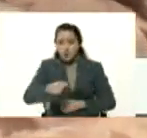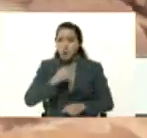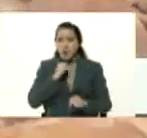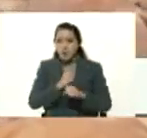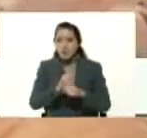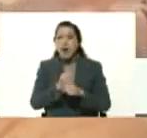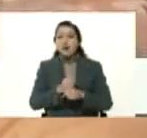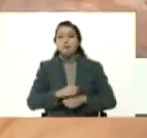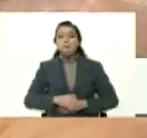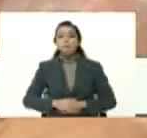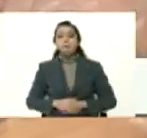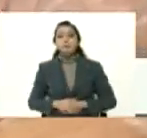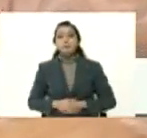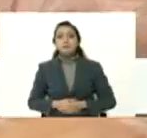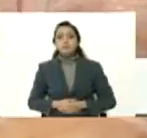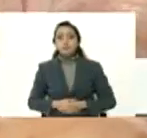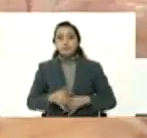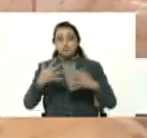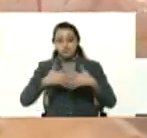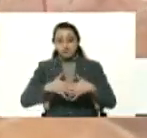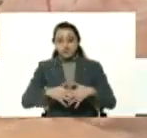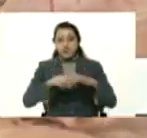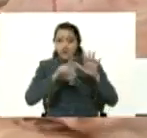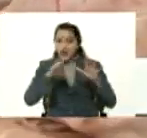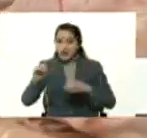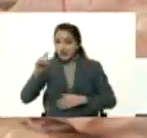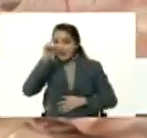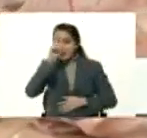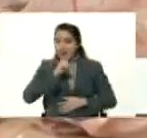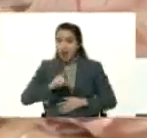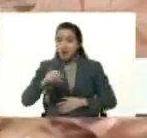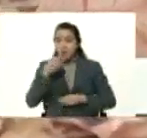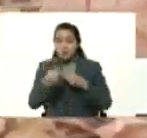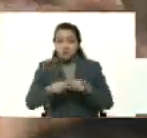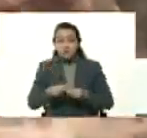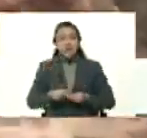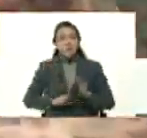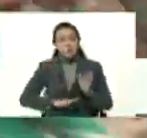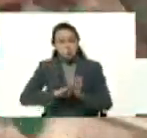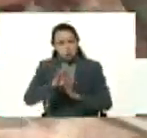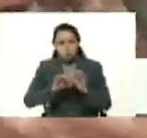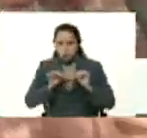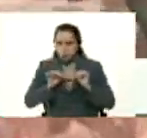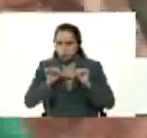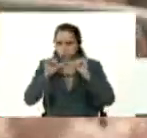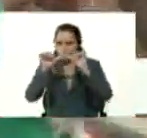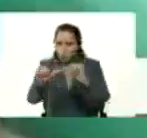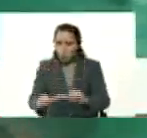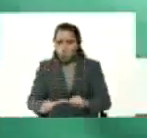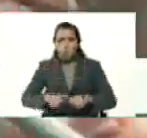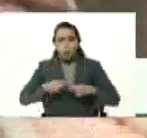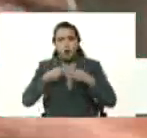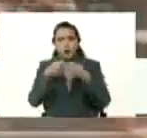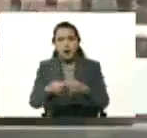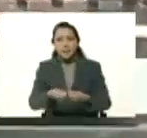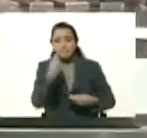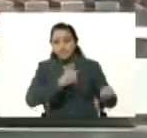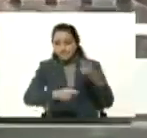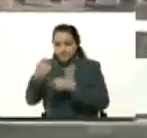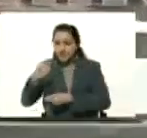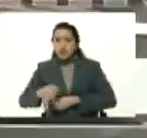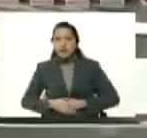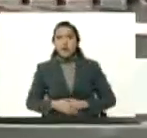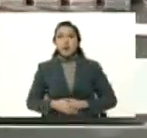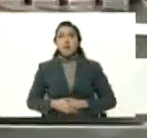gubernamentales. Esta planta tiene 60 años produciendo en el país y seguimos abasteciendo el mercado local, y el excedente